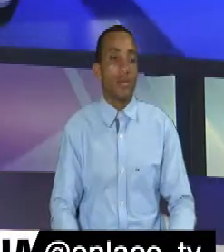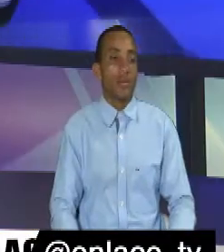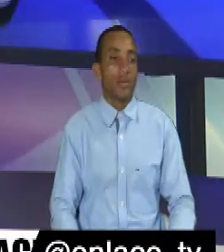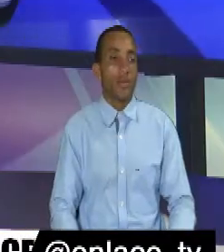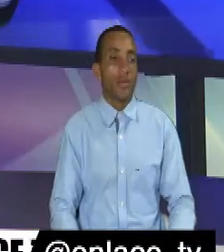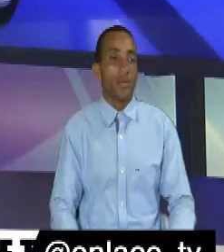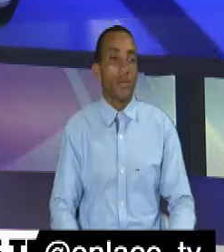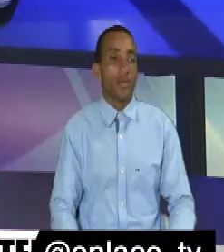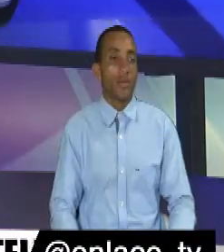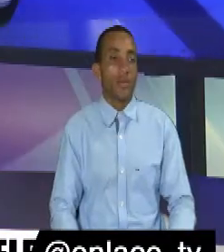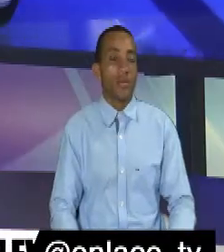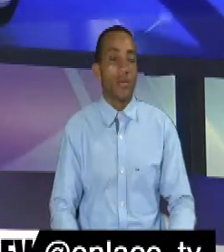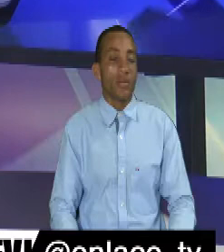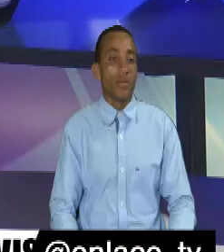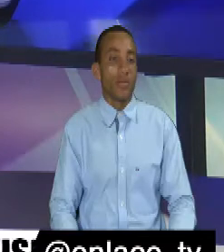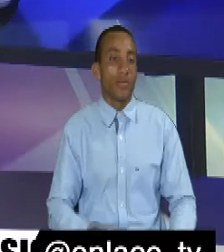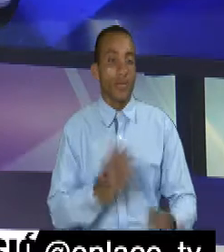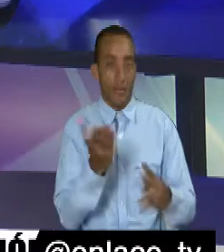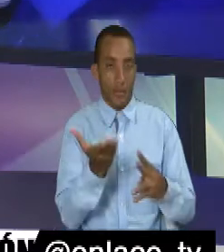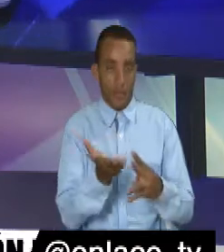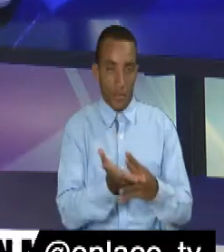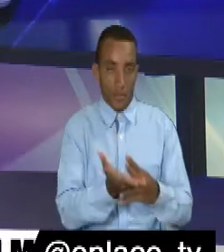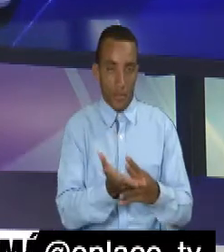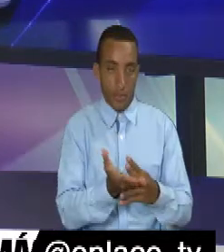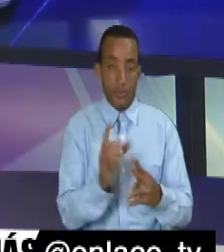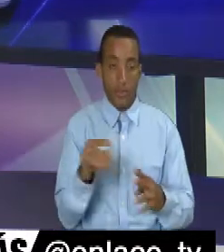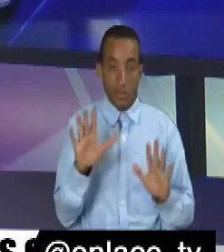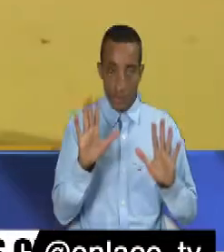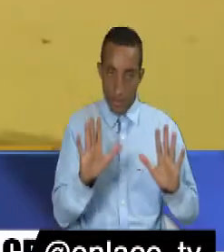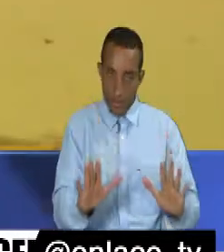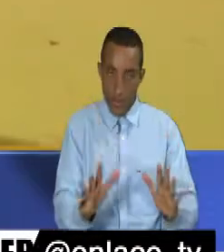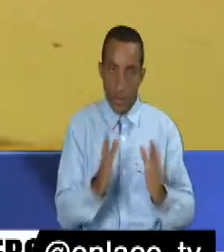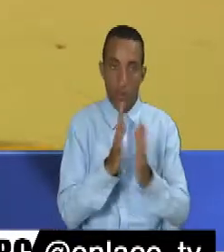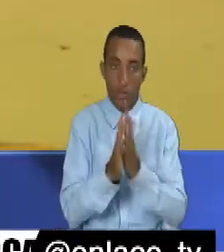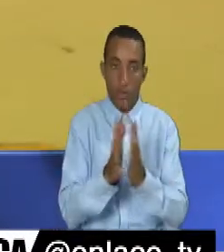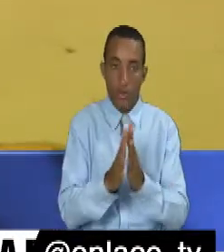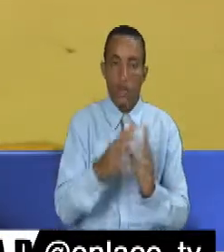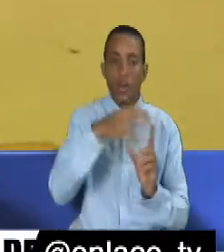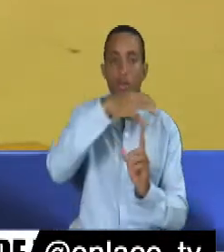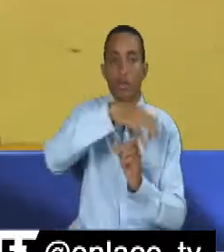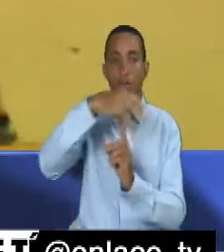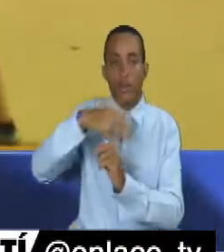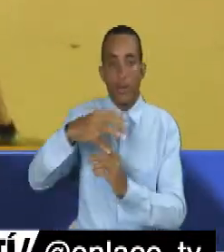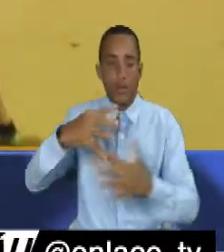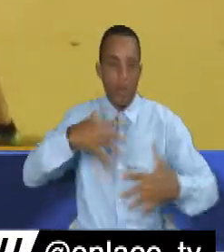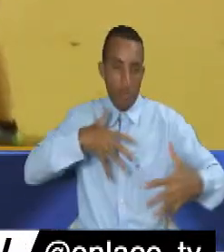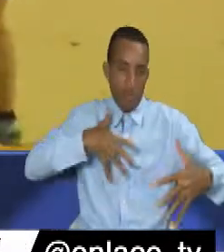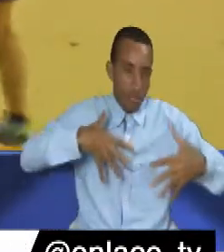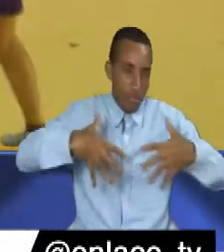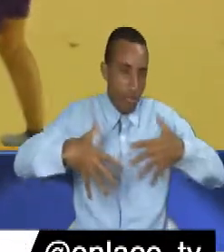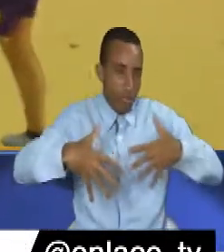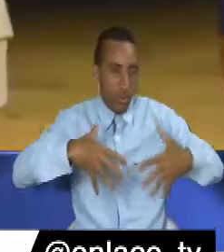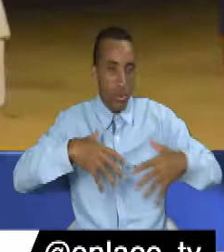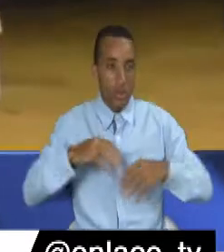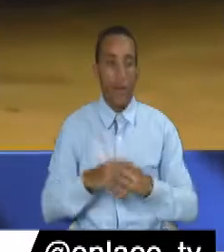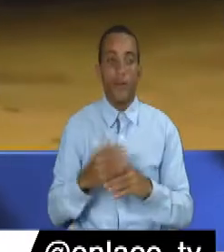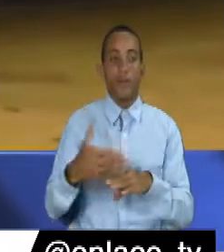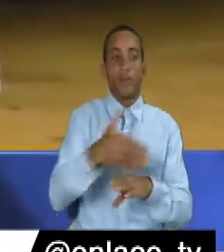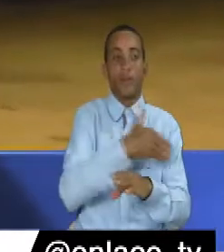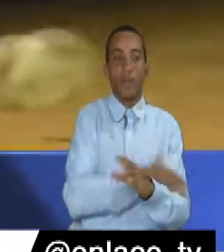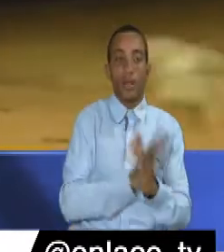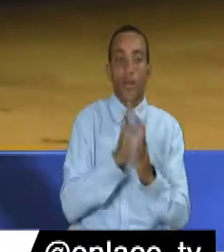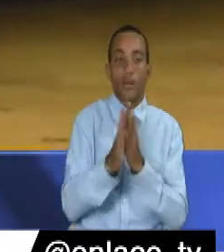Momento de hacer una pausa, pero al regresar no se muevan porque tenemos información sobre el Festival de Teatro y, por supuesto, antes, en información